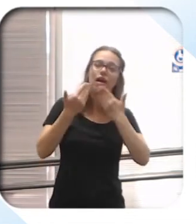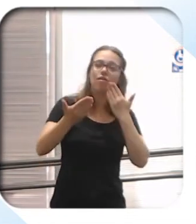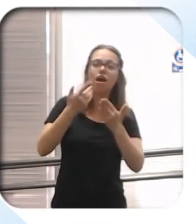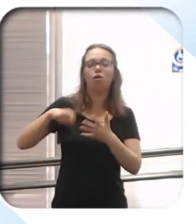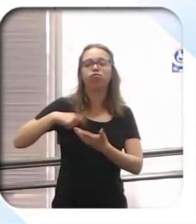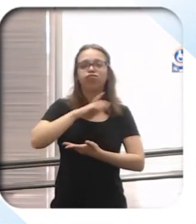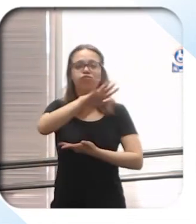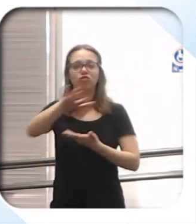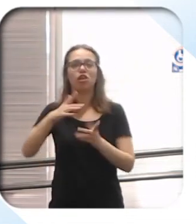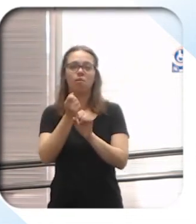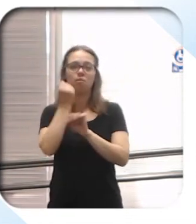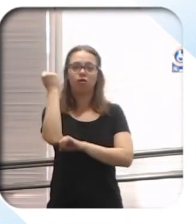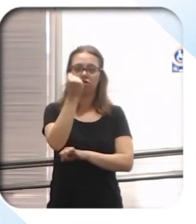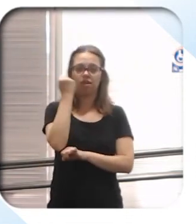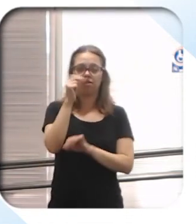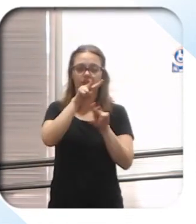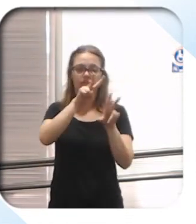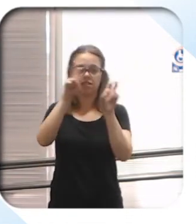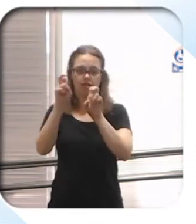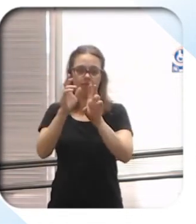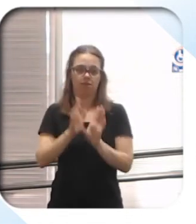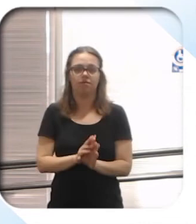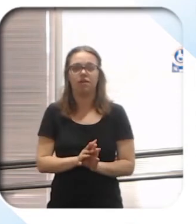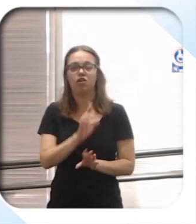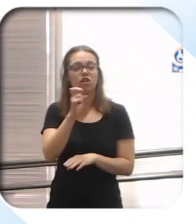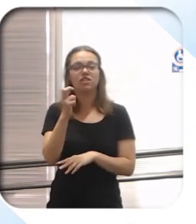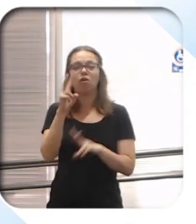social importante en ese tema.